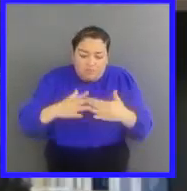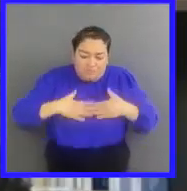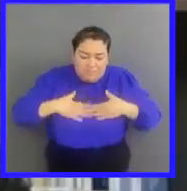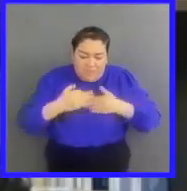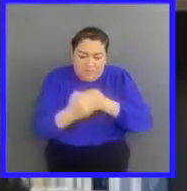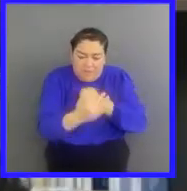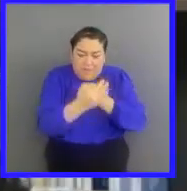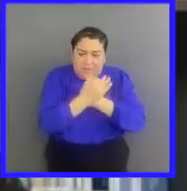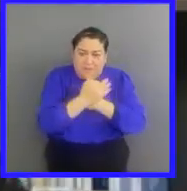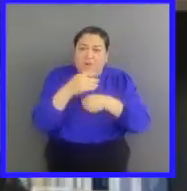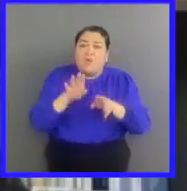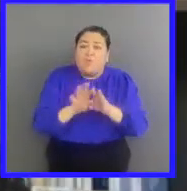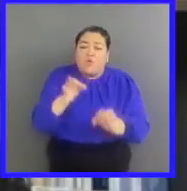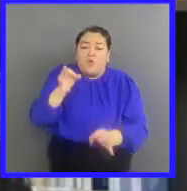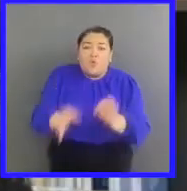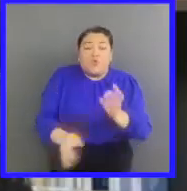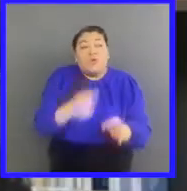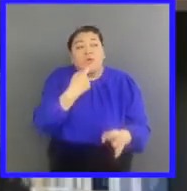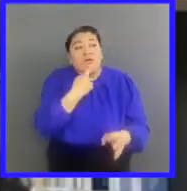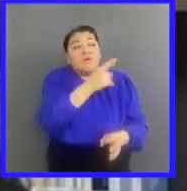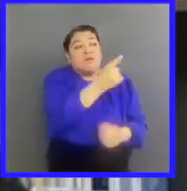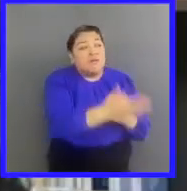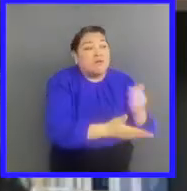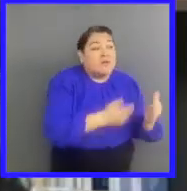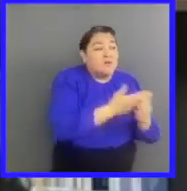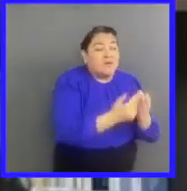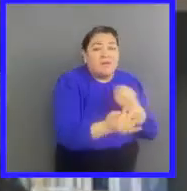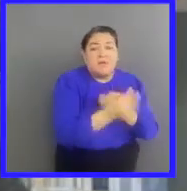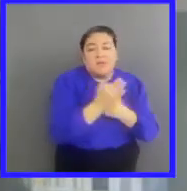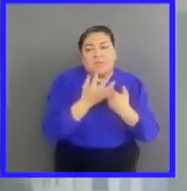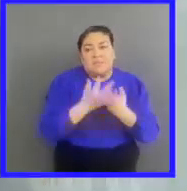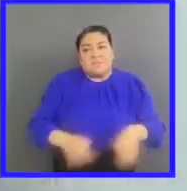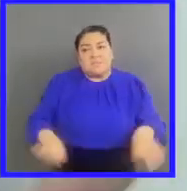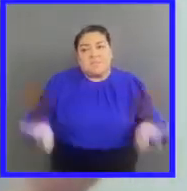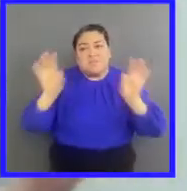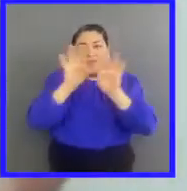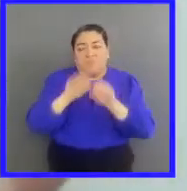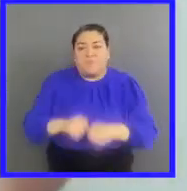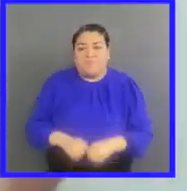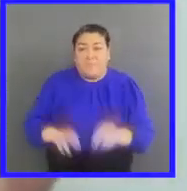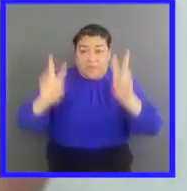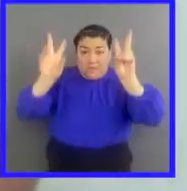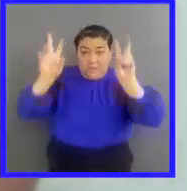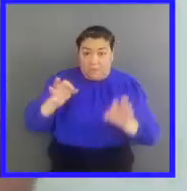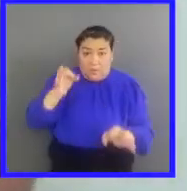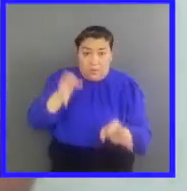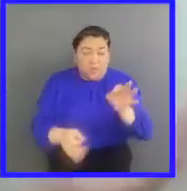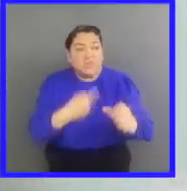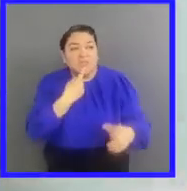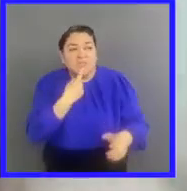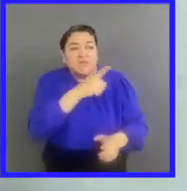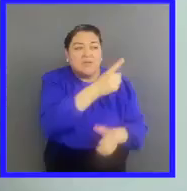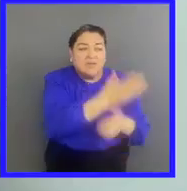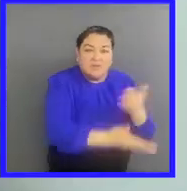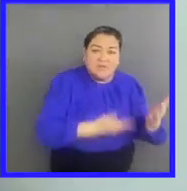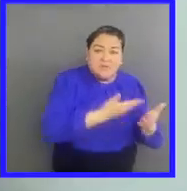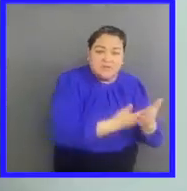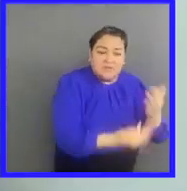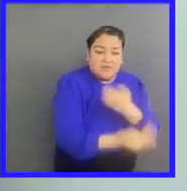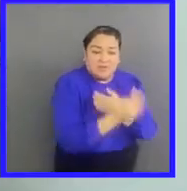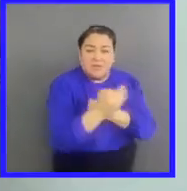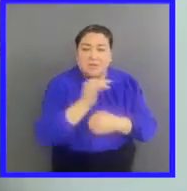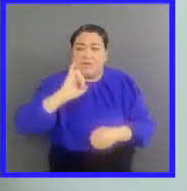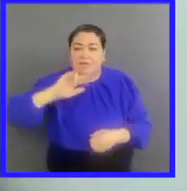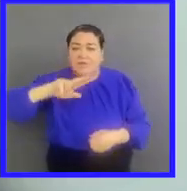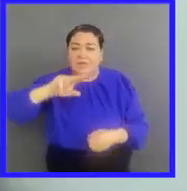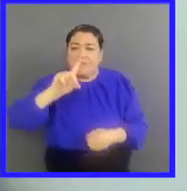juicio de amparo se vuelve crucial. Bajo el título Amparo Indirecto, Protección de los Derechos a la Salud y Seguridad Social,